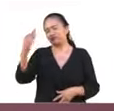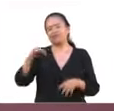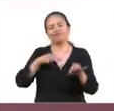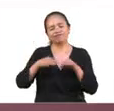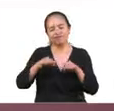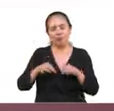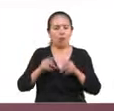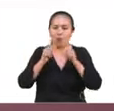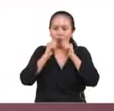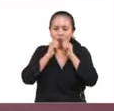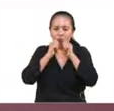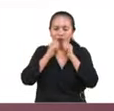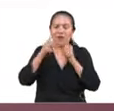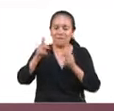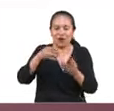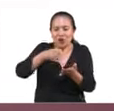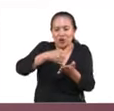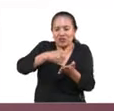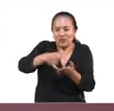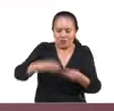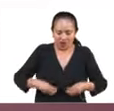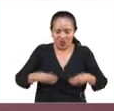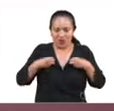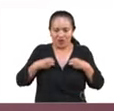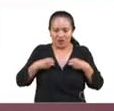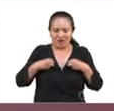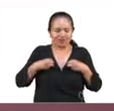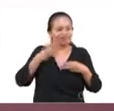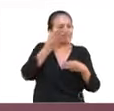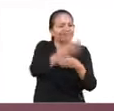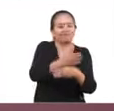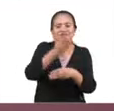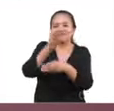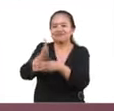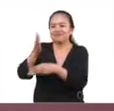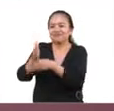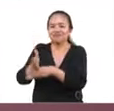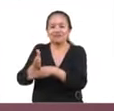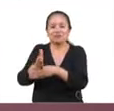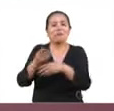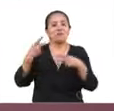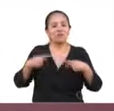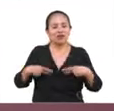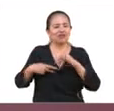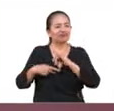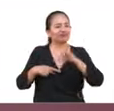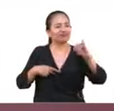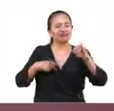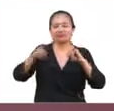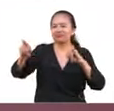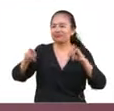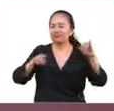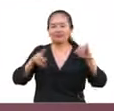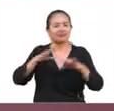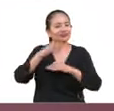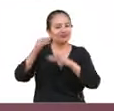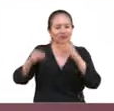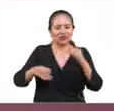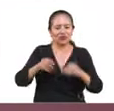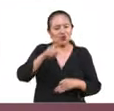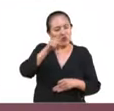es un programa que llega a los que antes no llegaba. Están ustedes enclavadas en el